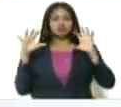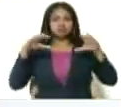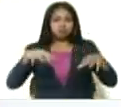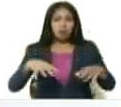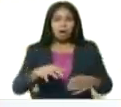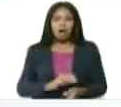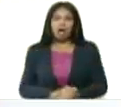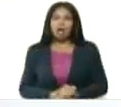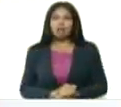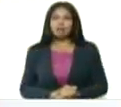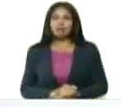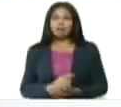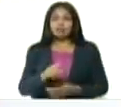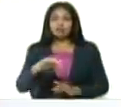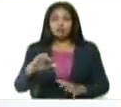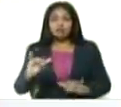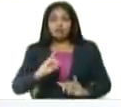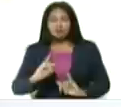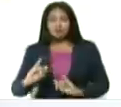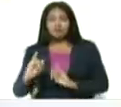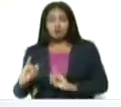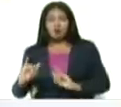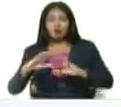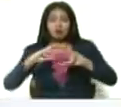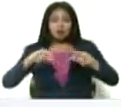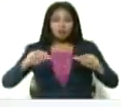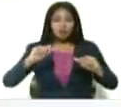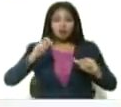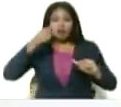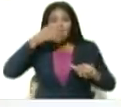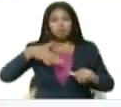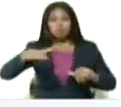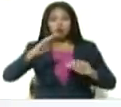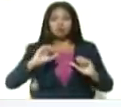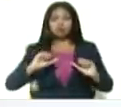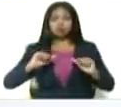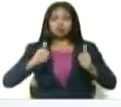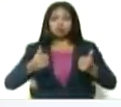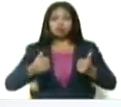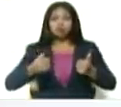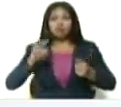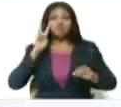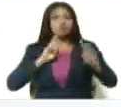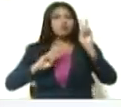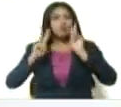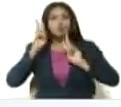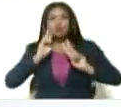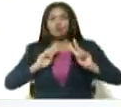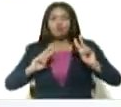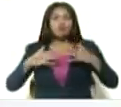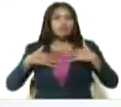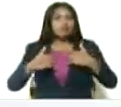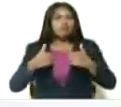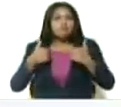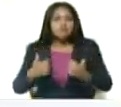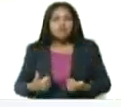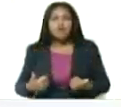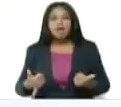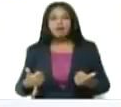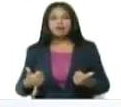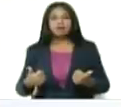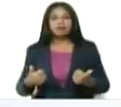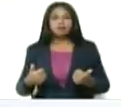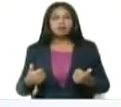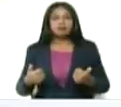Y resulta que con esos limones el pueblo empezó a curarse de la peste negra y